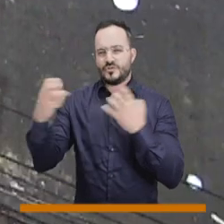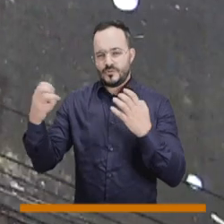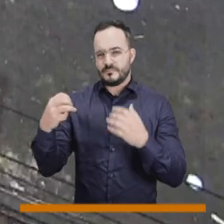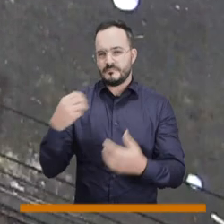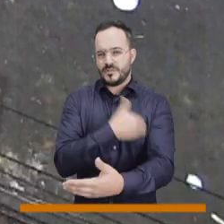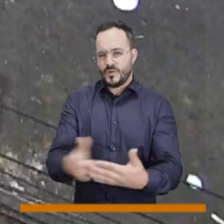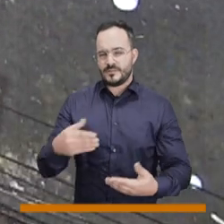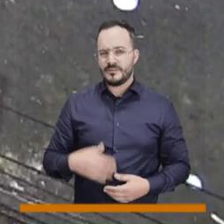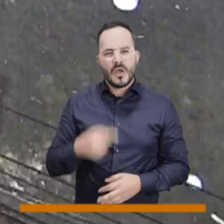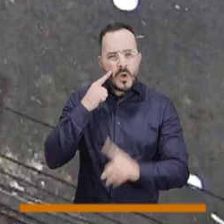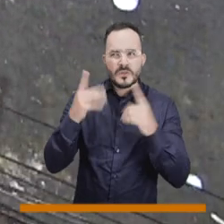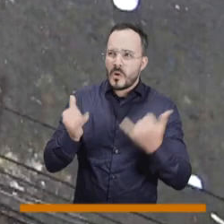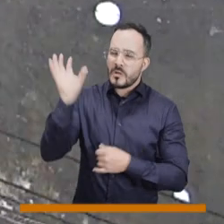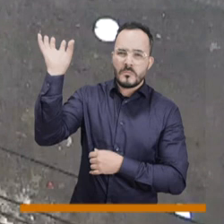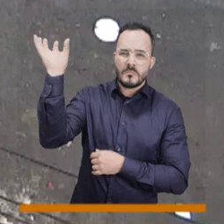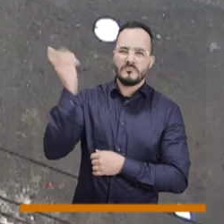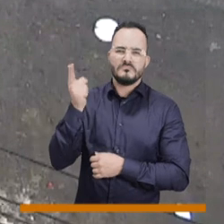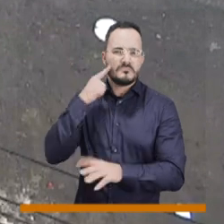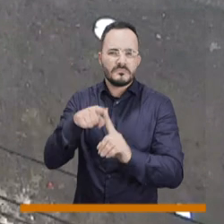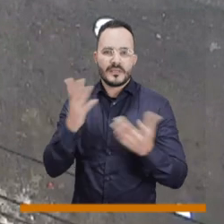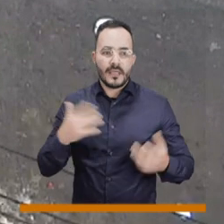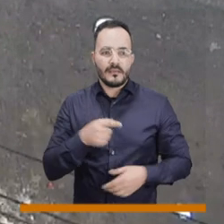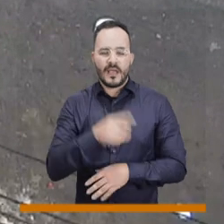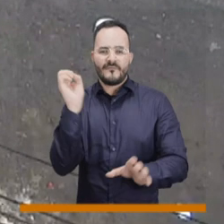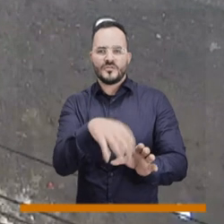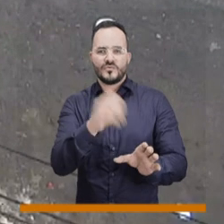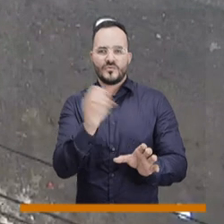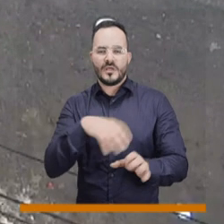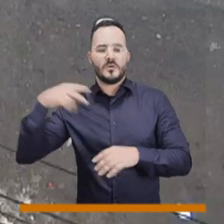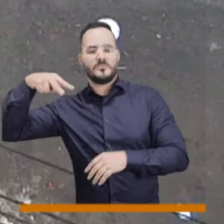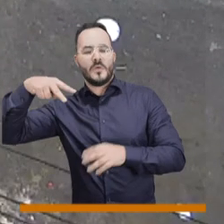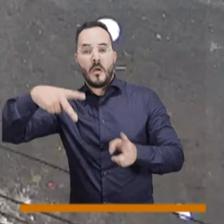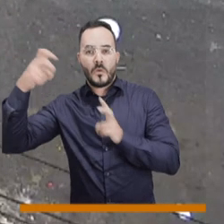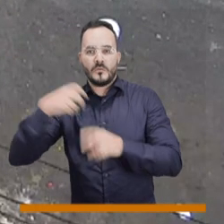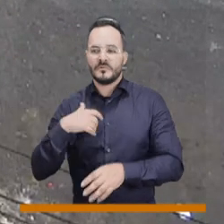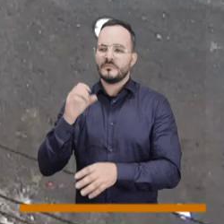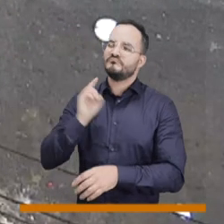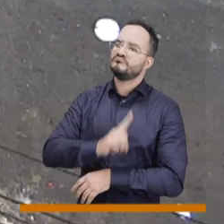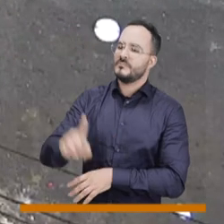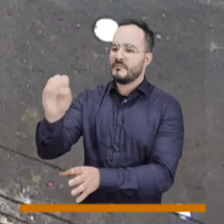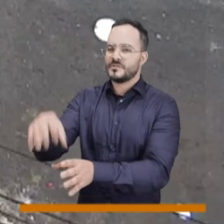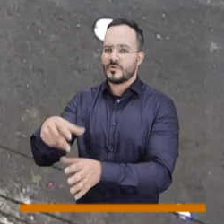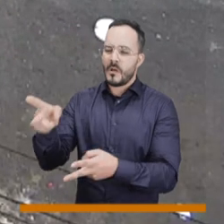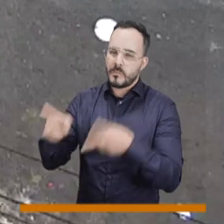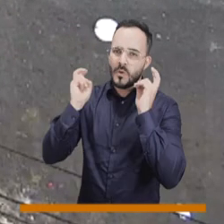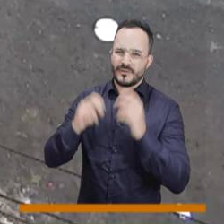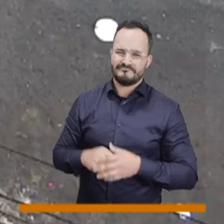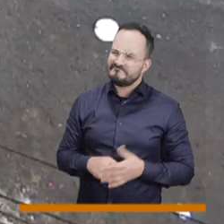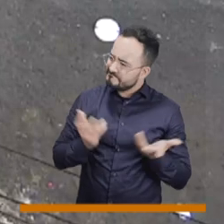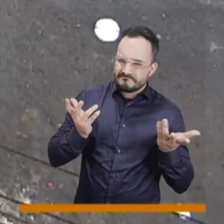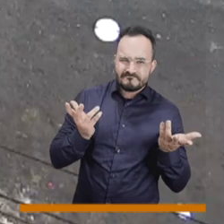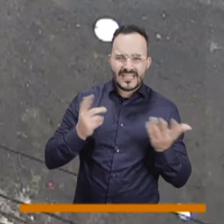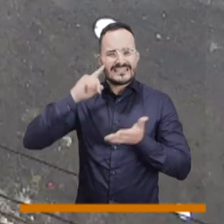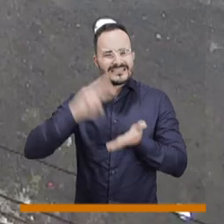pesos, posteriormente se hizo una adición de 800 millones de pesos. ¿Sabe para qué están utilizando el Robocop hoy? Para identificar quién está tirando basuras en las calles